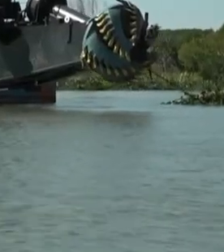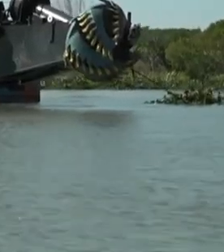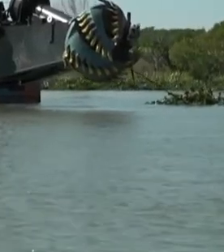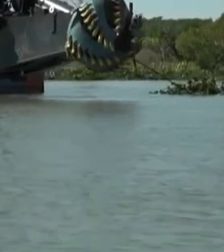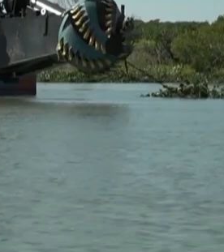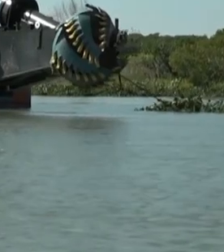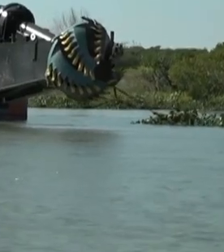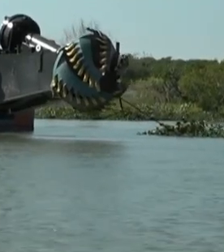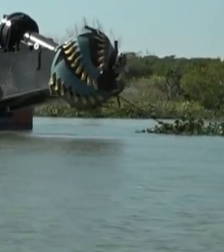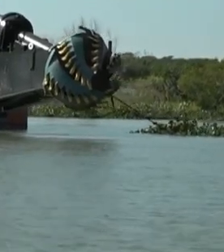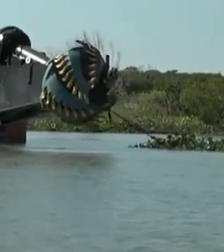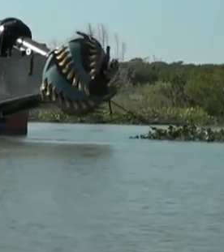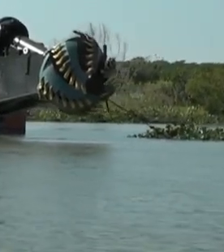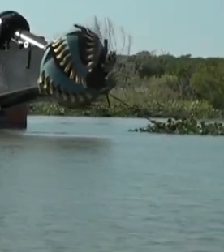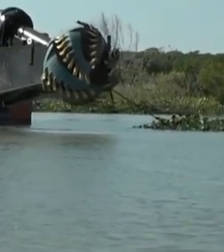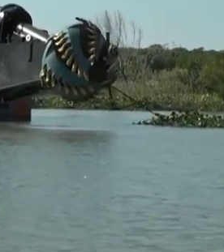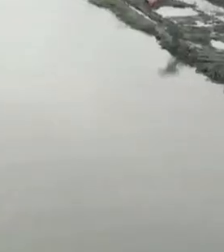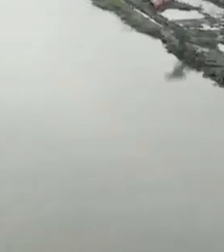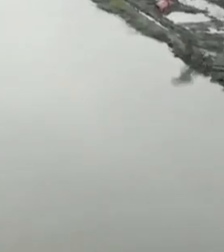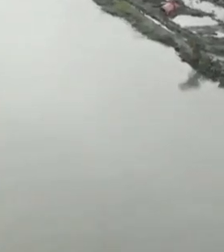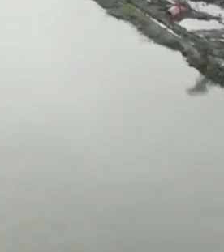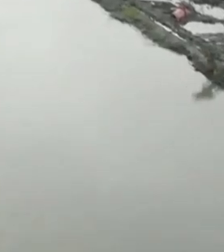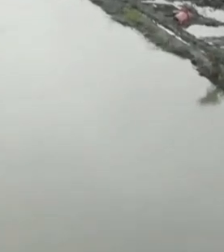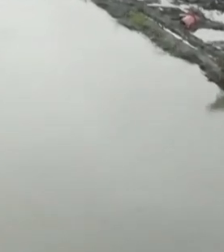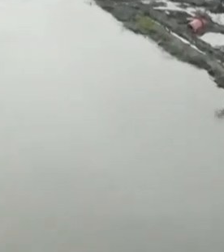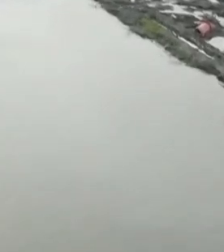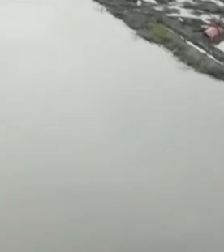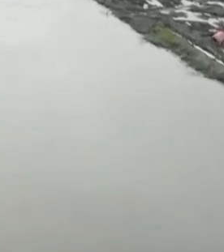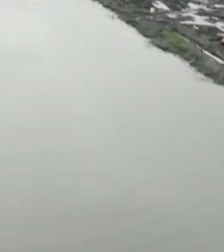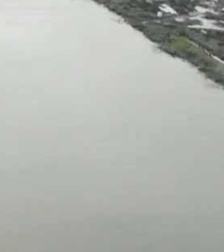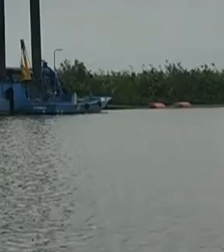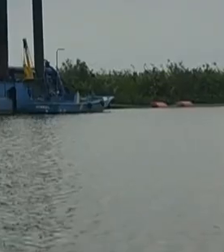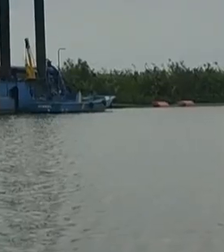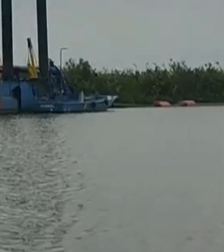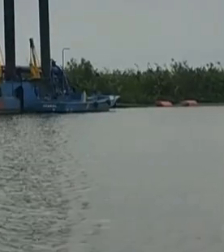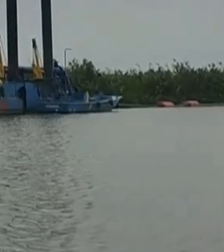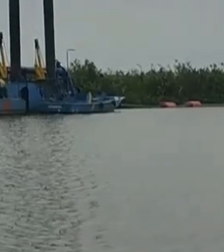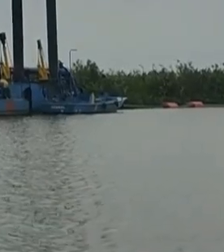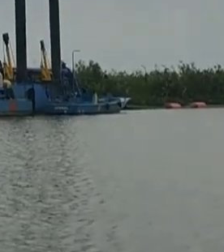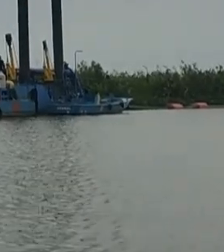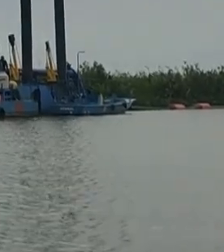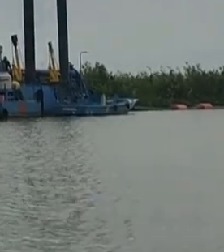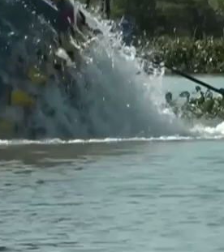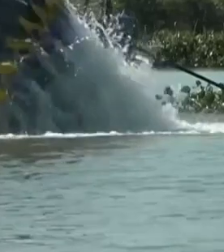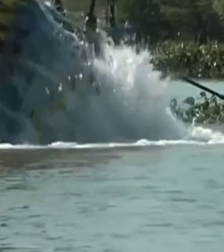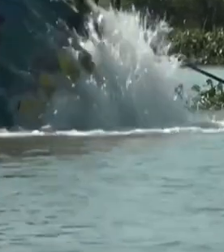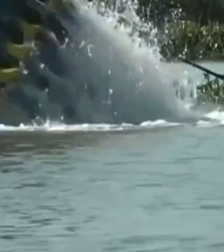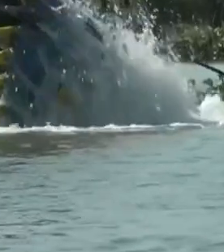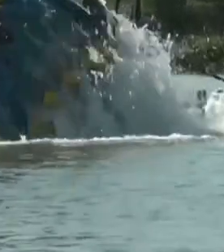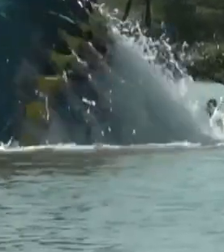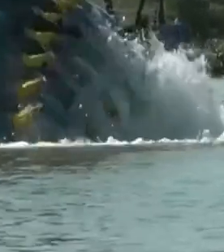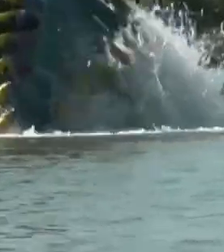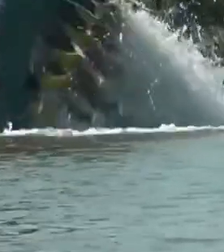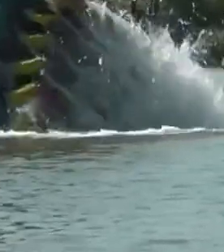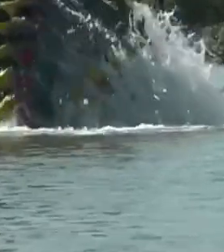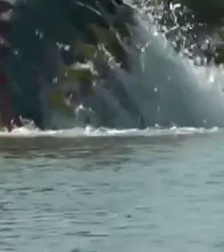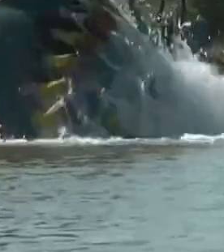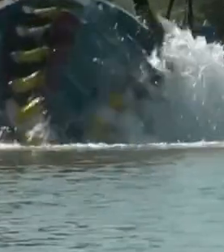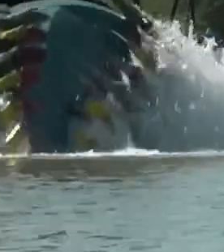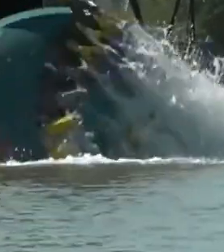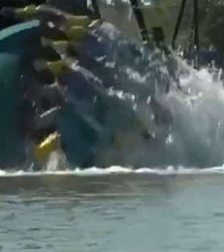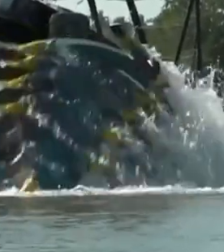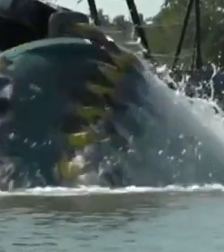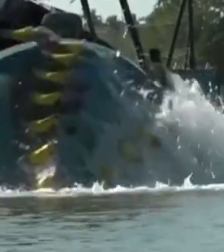haciéndose fija al fondo marino por medio de sus zancos y sus anclotes. Traveses. Por medio de su escala de dragado y su